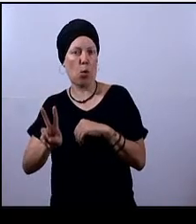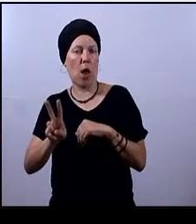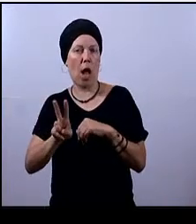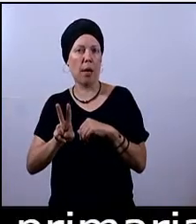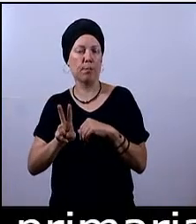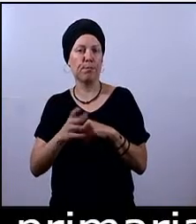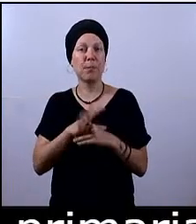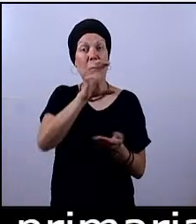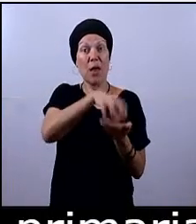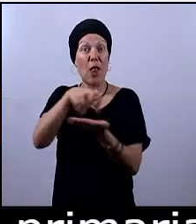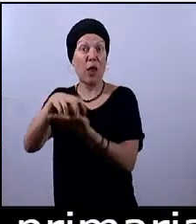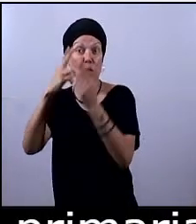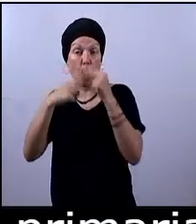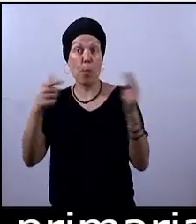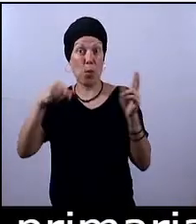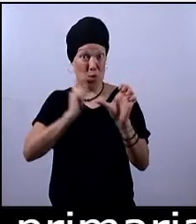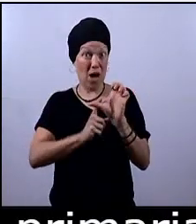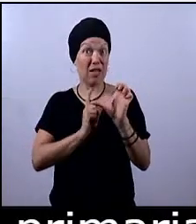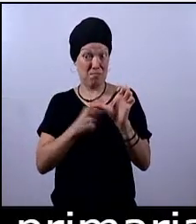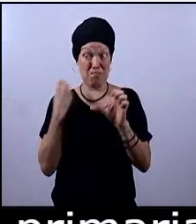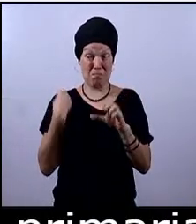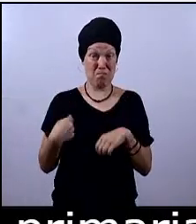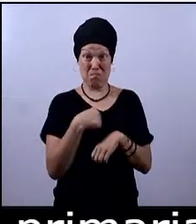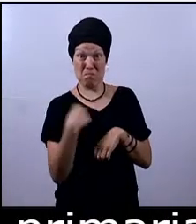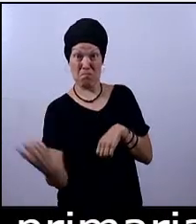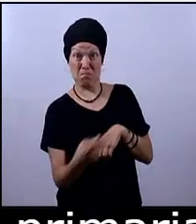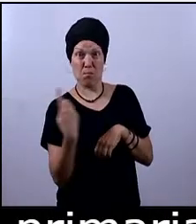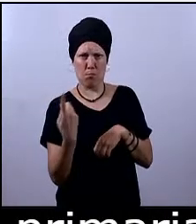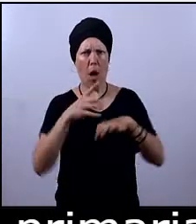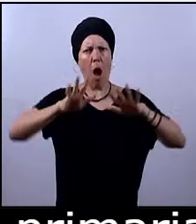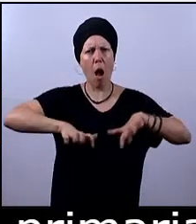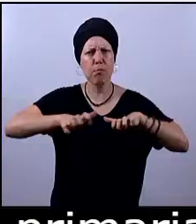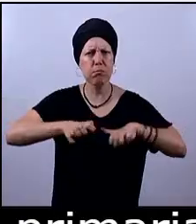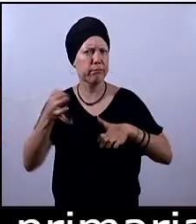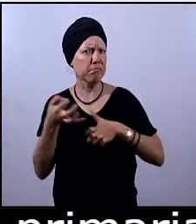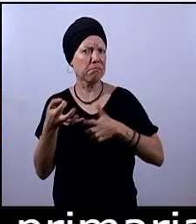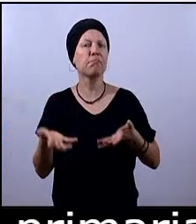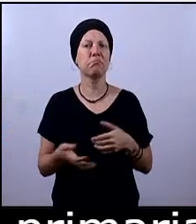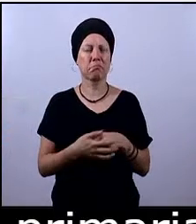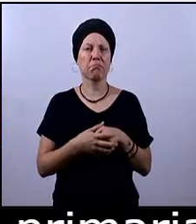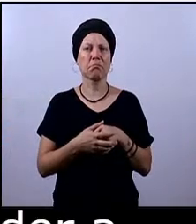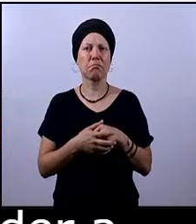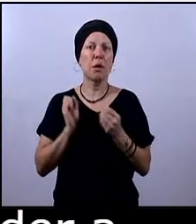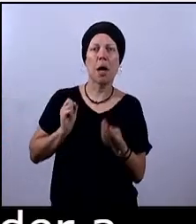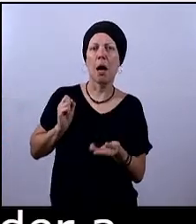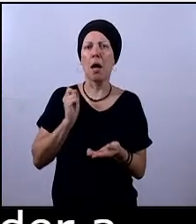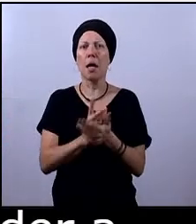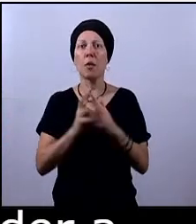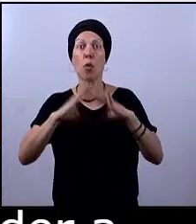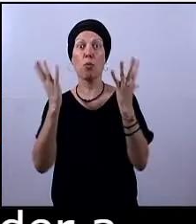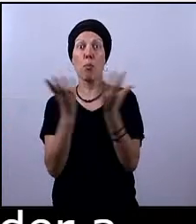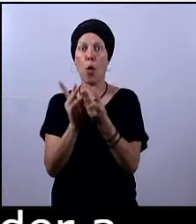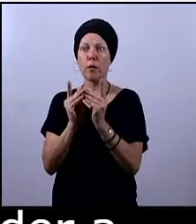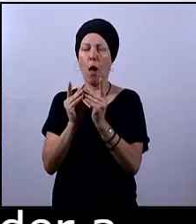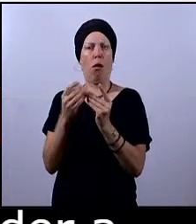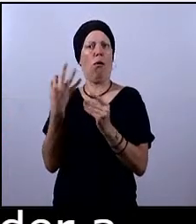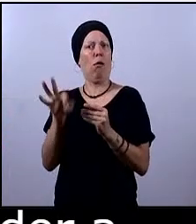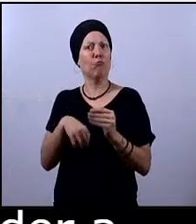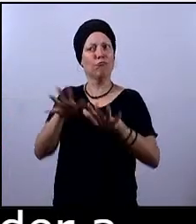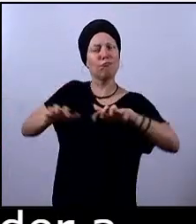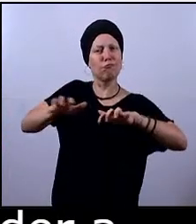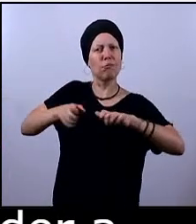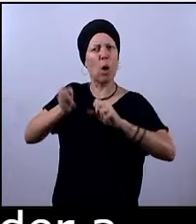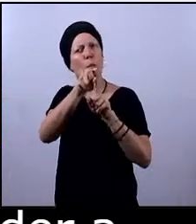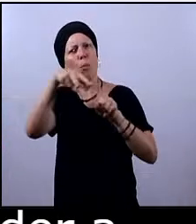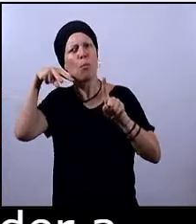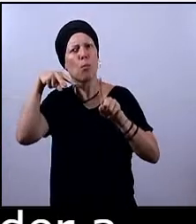de los centros públicos extremeños, van a aprender a afrontar los desafíos del mundo digital desde un punto